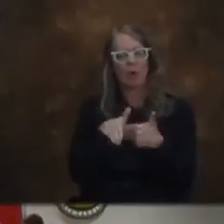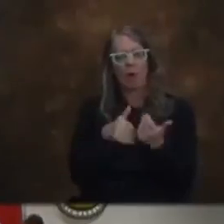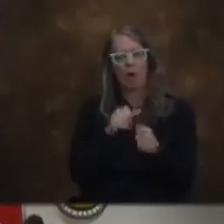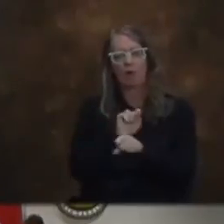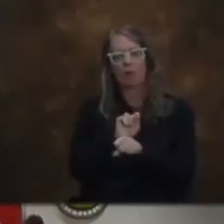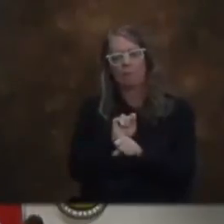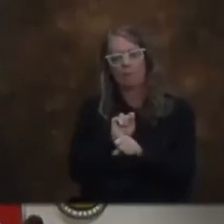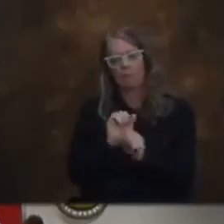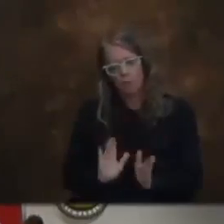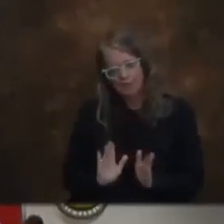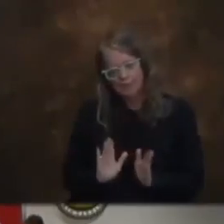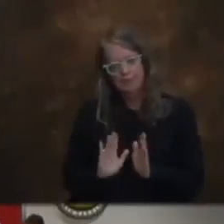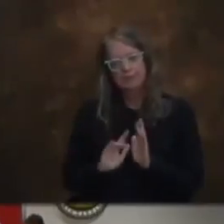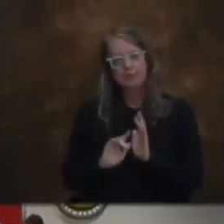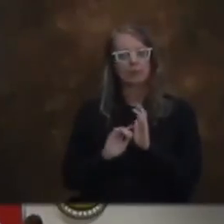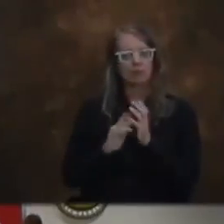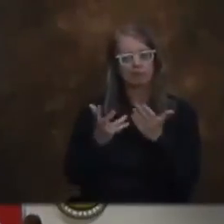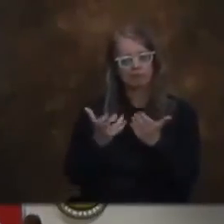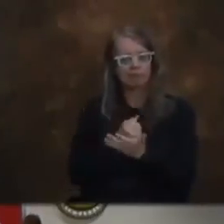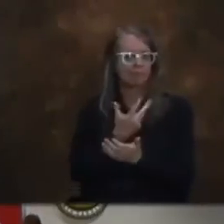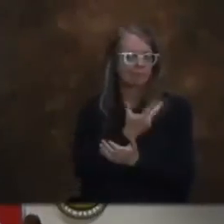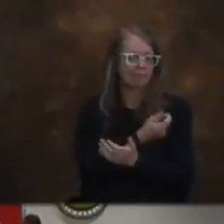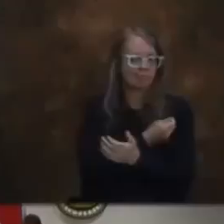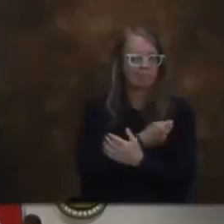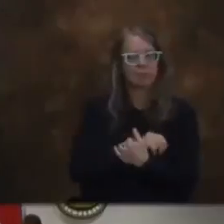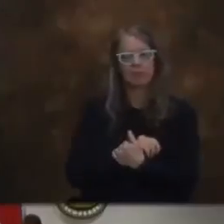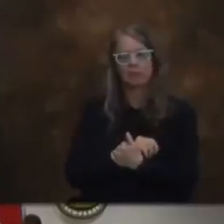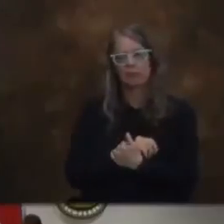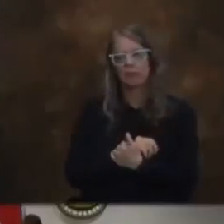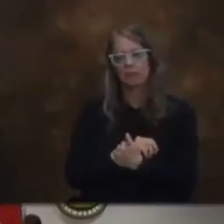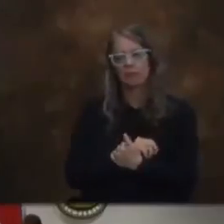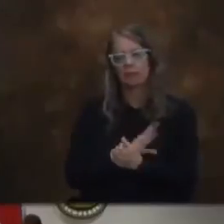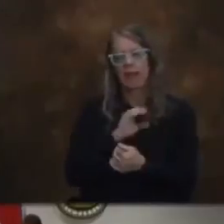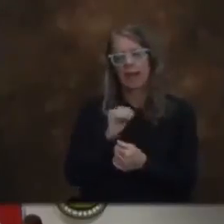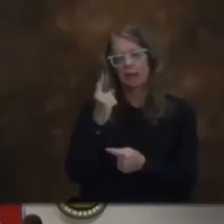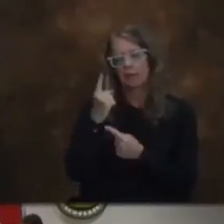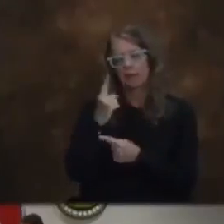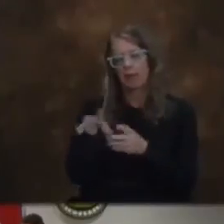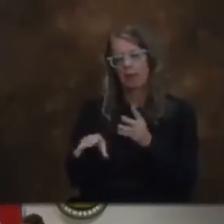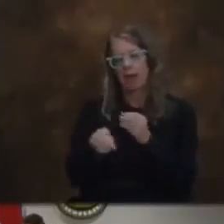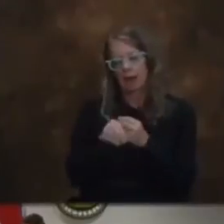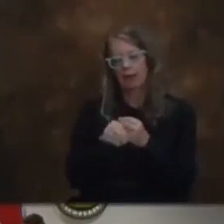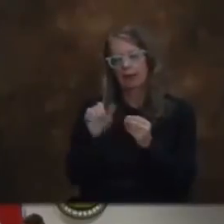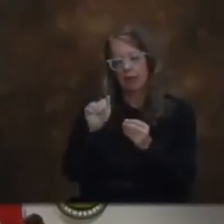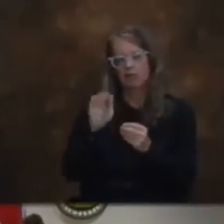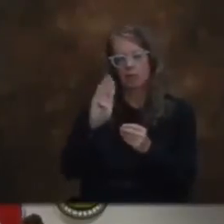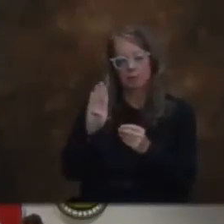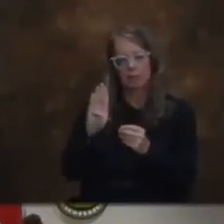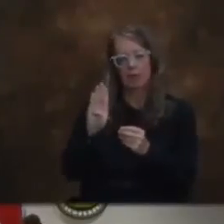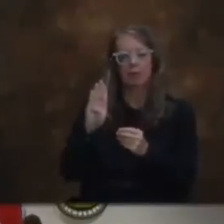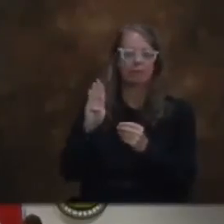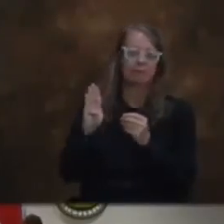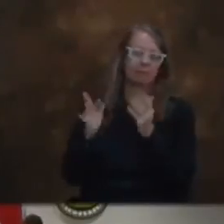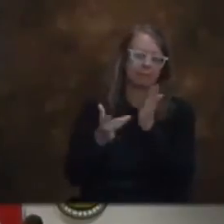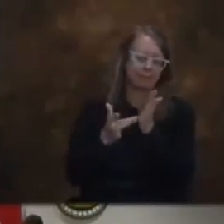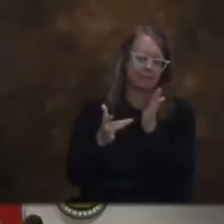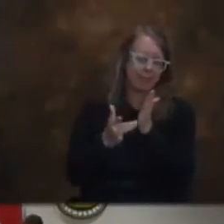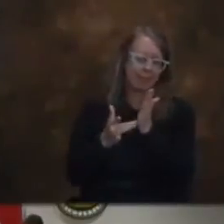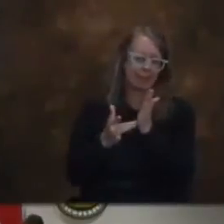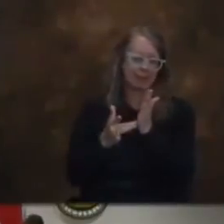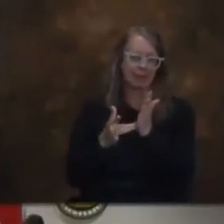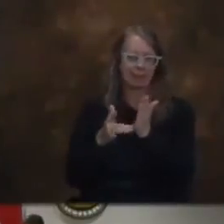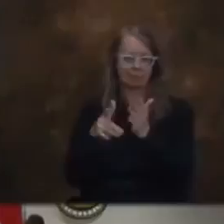podríamos considerar añadir algo del de la universidad comunitaria the bank con